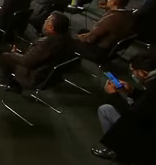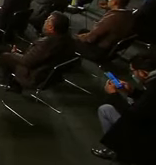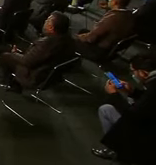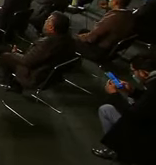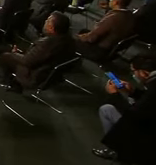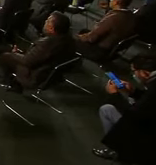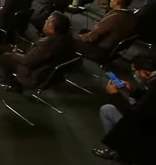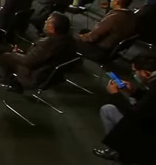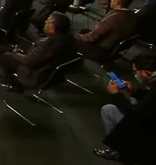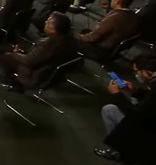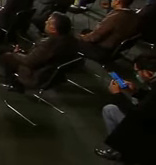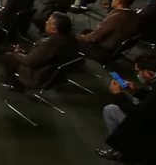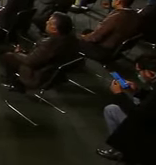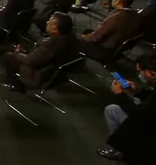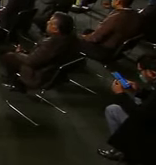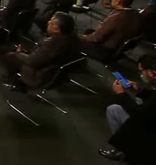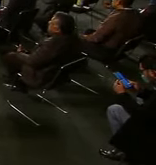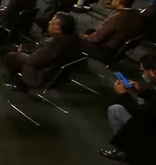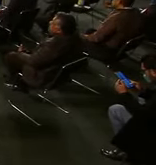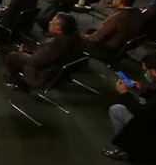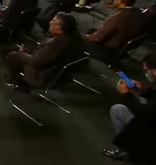Ánimo, ánimo.